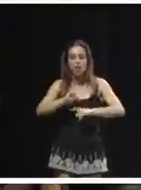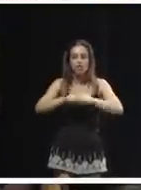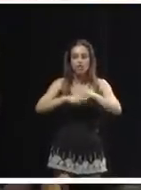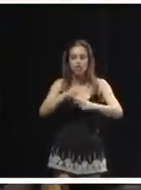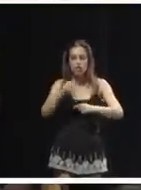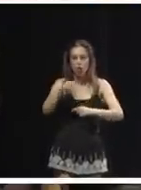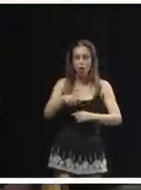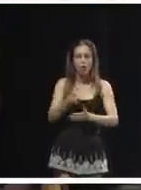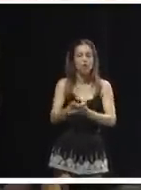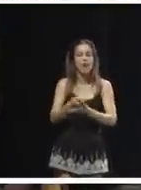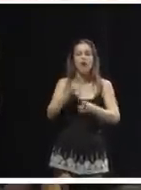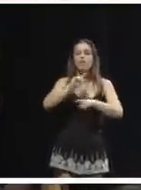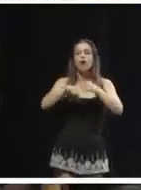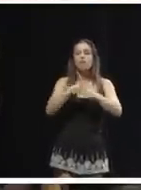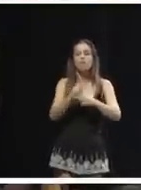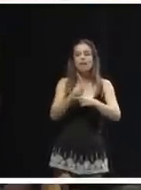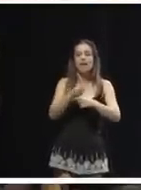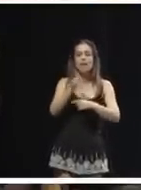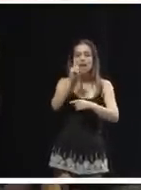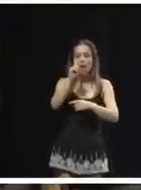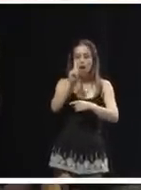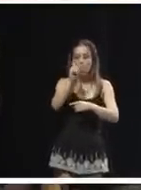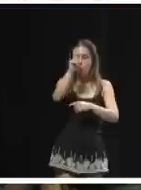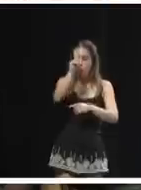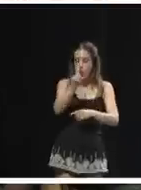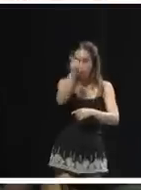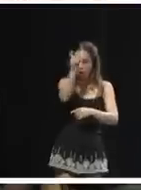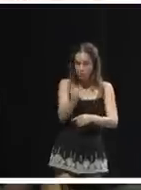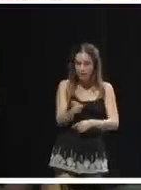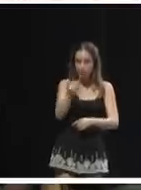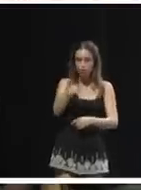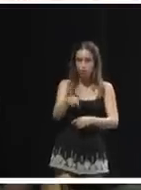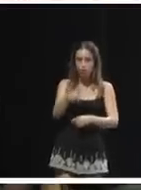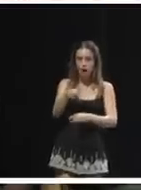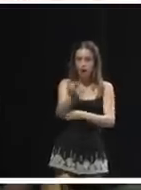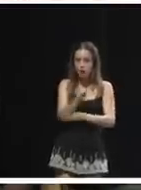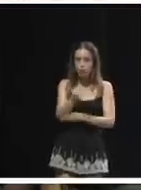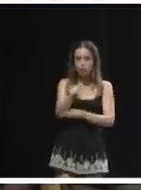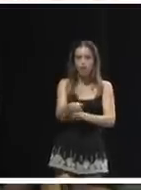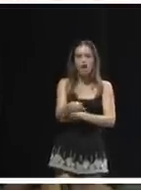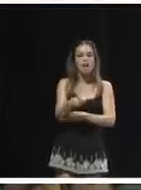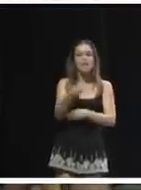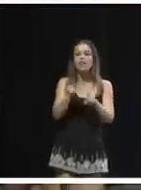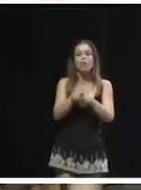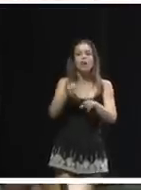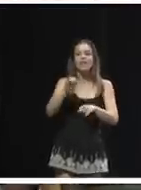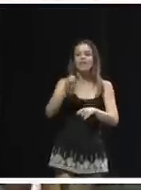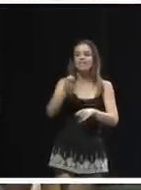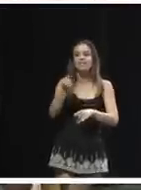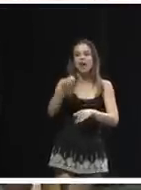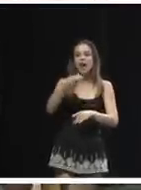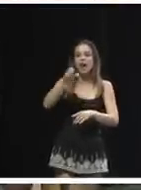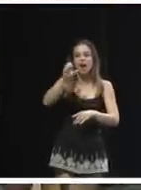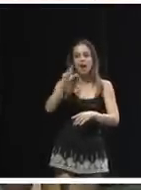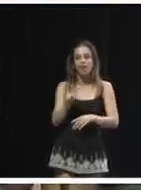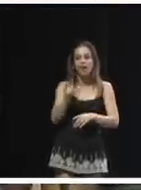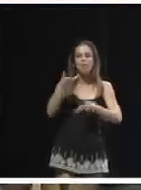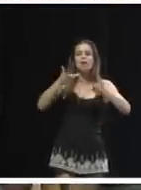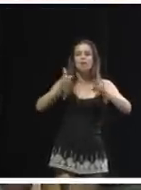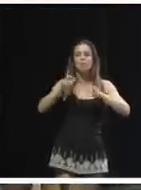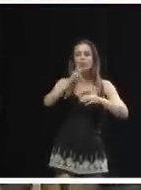monoparentales, diríamos ya monomarentales como Isabel, van a tener un permiso de